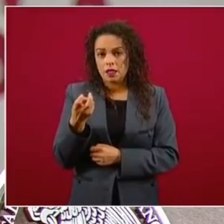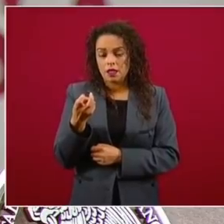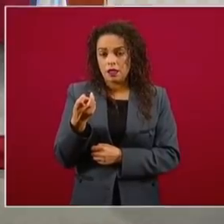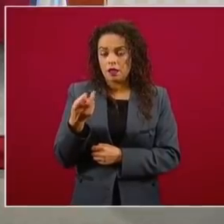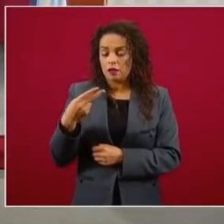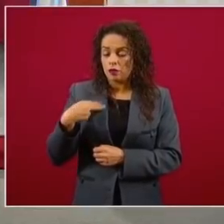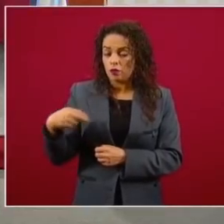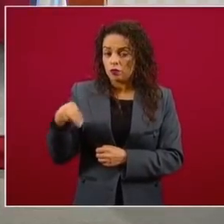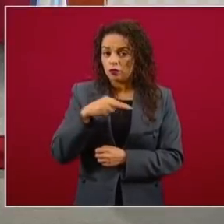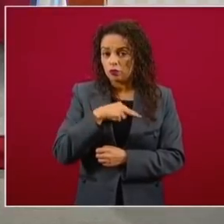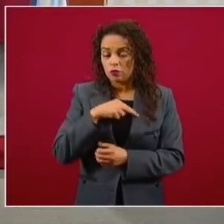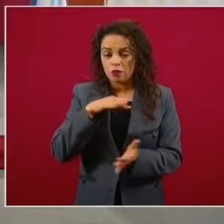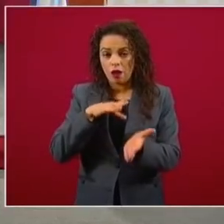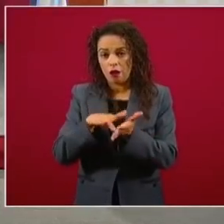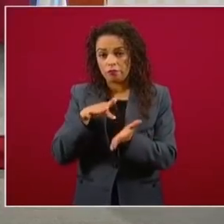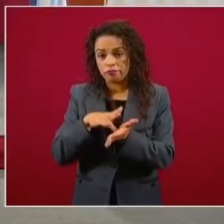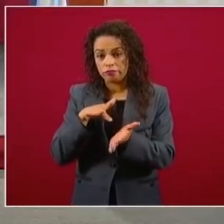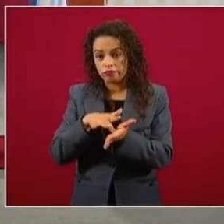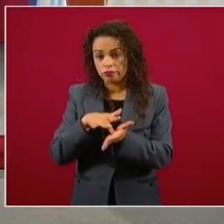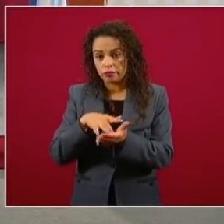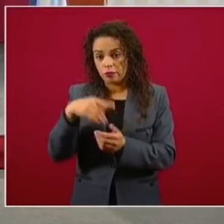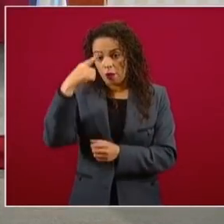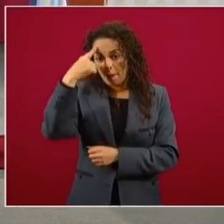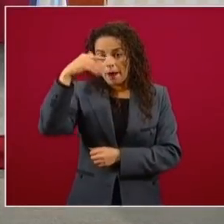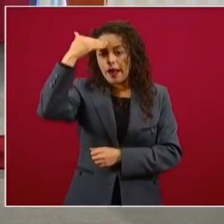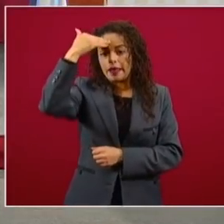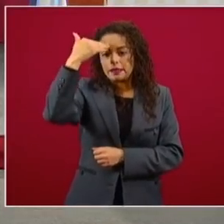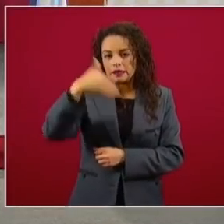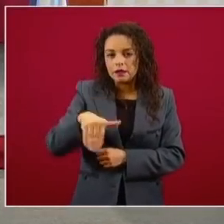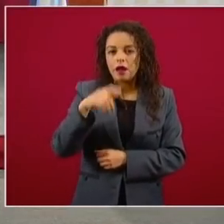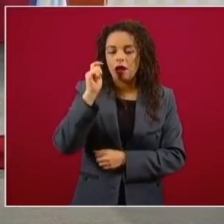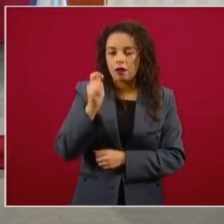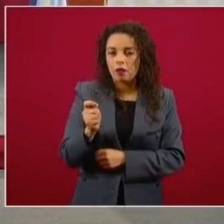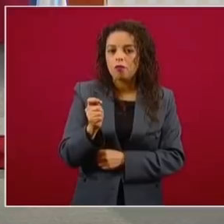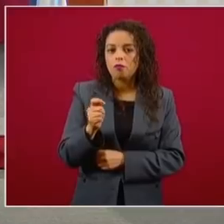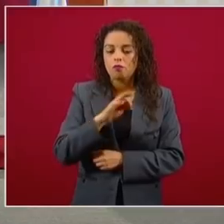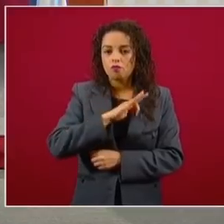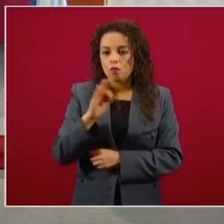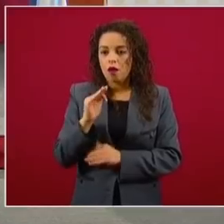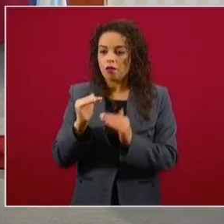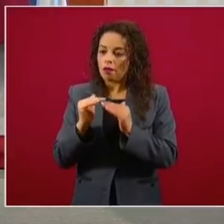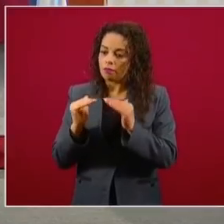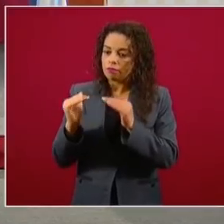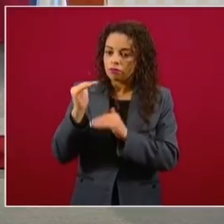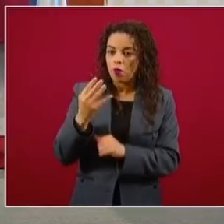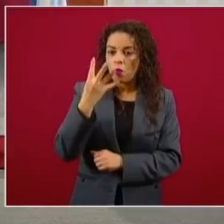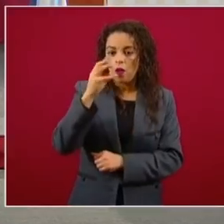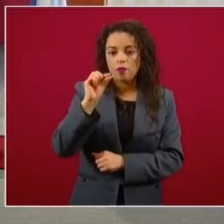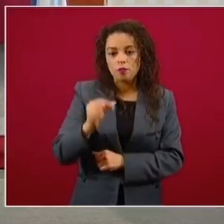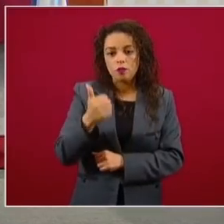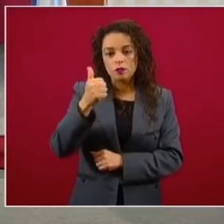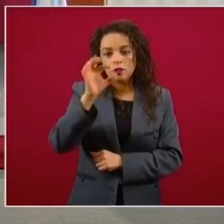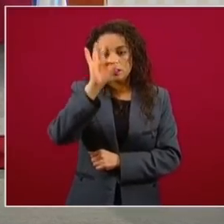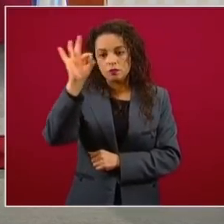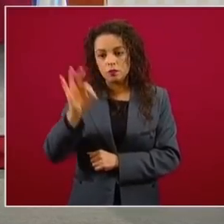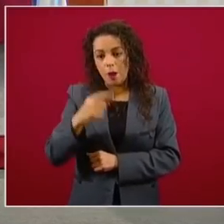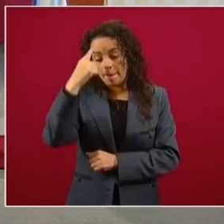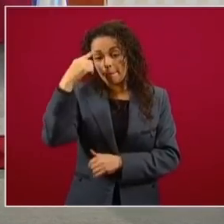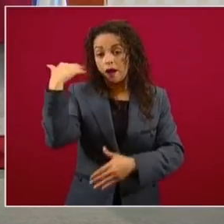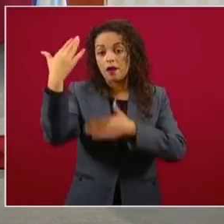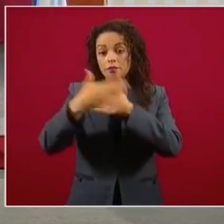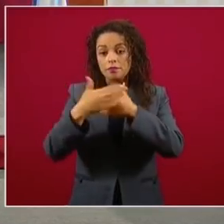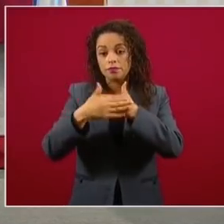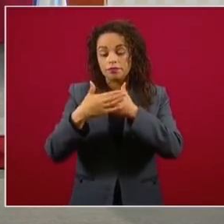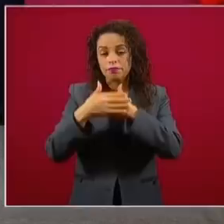estamos apoyándonos para estimar un incremento del 4.6% para el siguiente